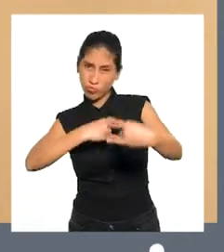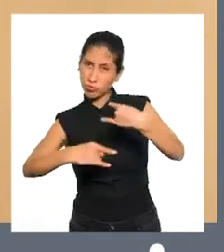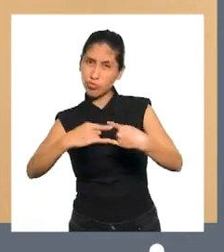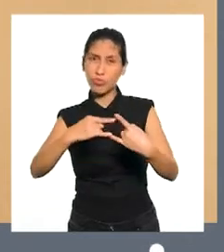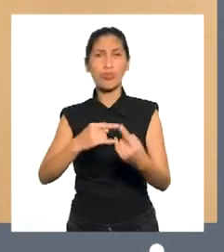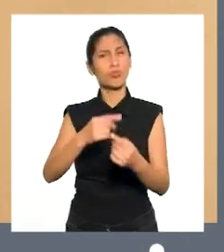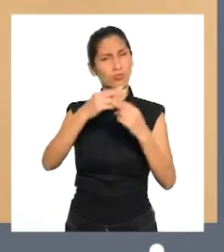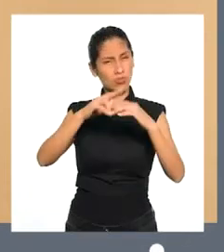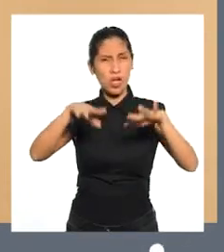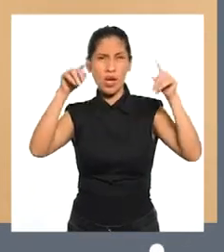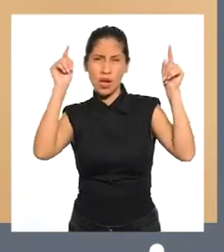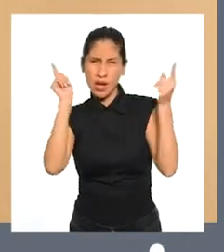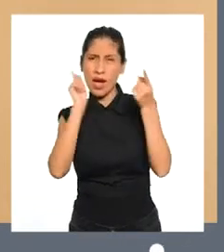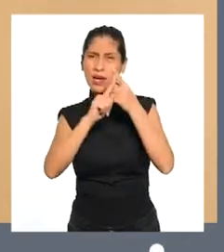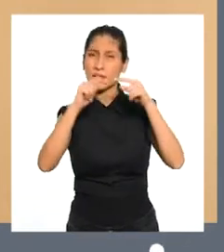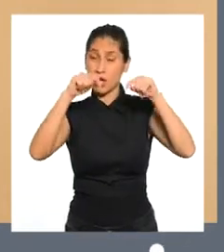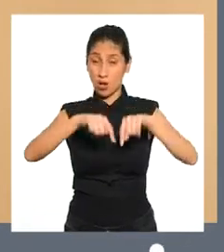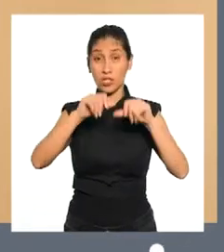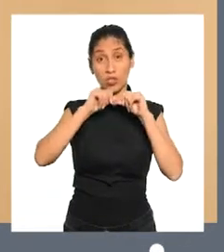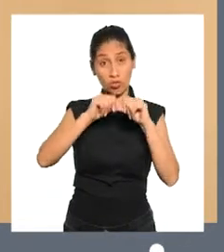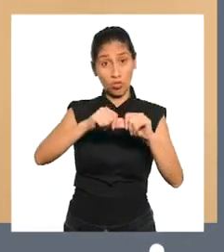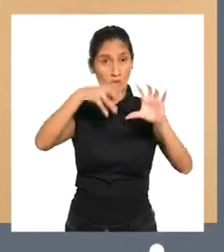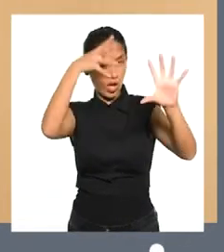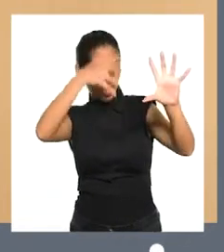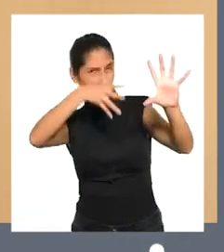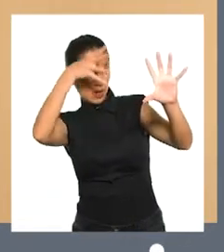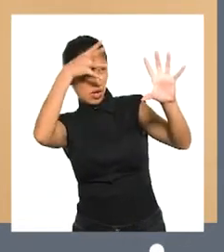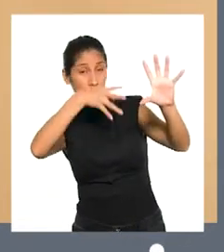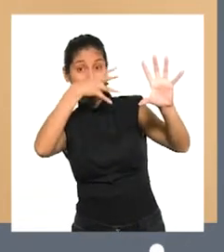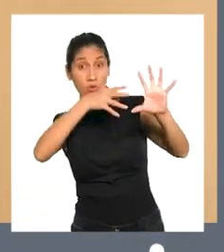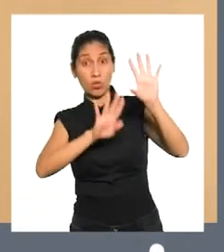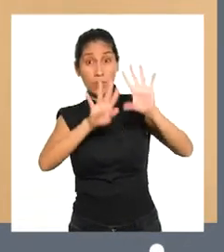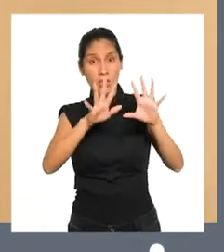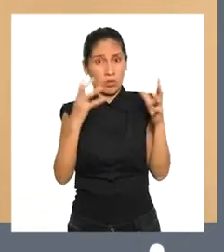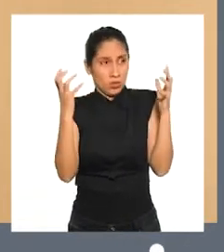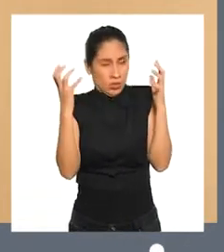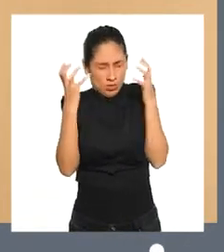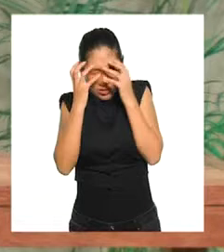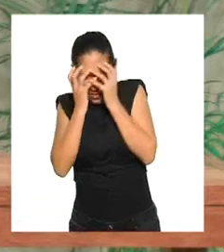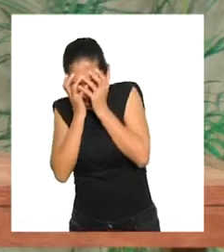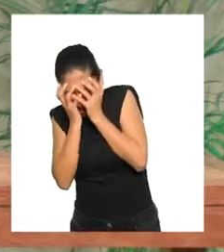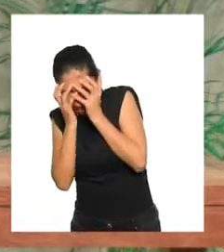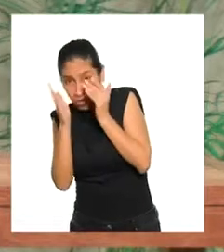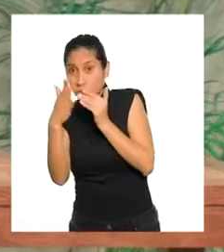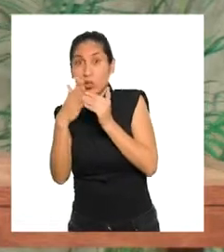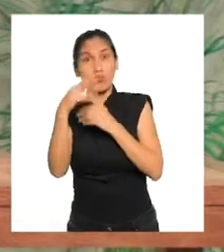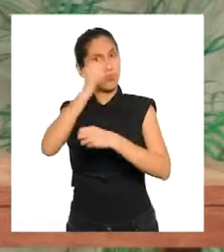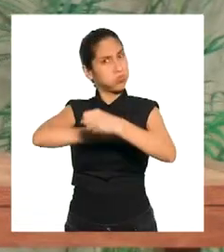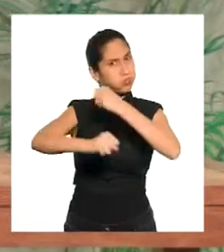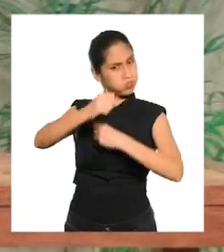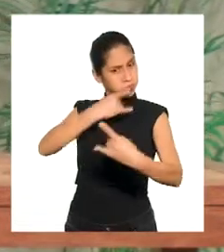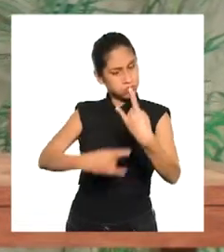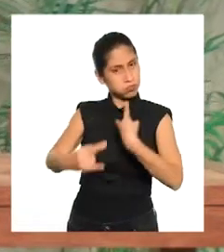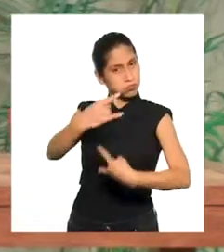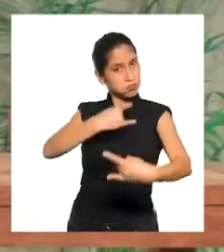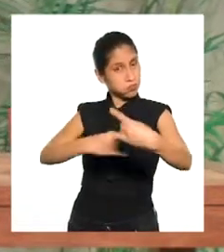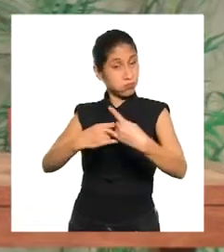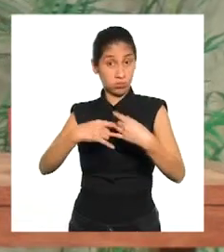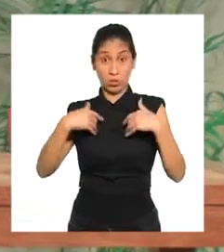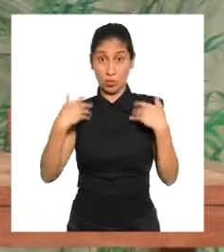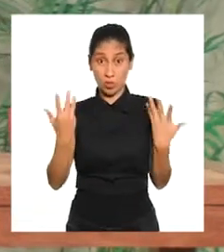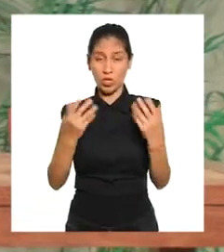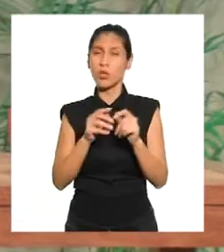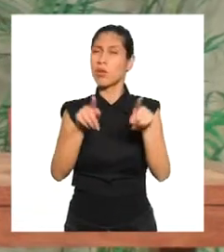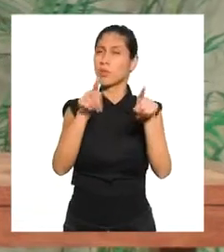nietas. Aún se sigue estudiando cómo los traumas pueden ser heredados. Profesor, una vez leí que se han